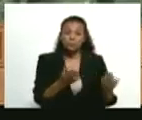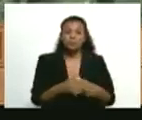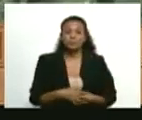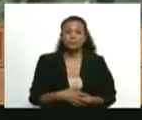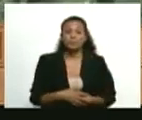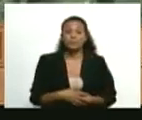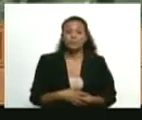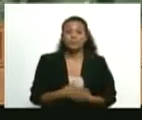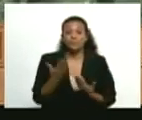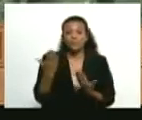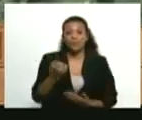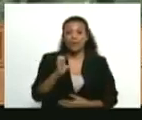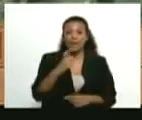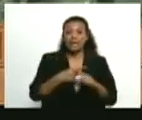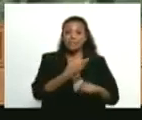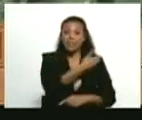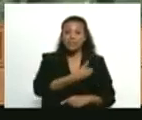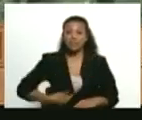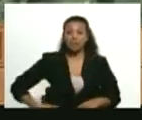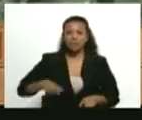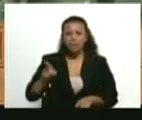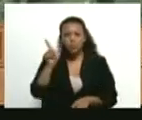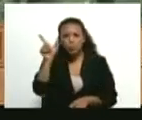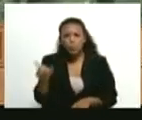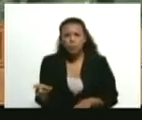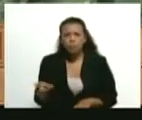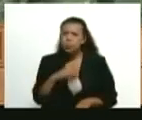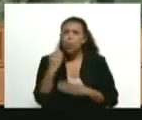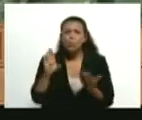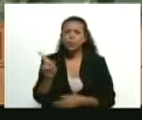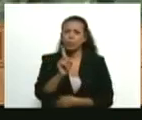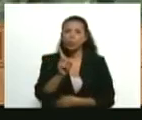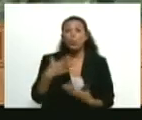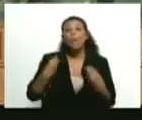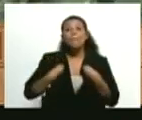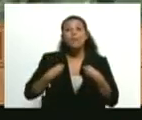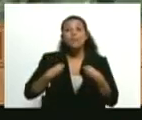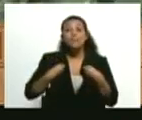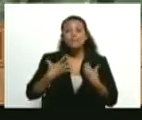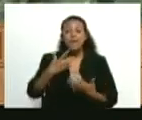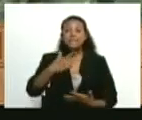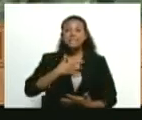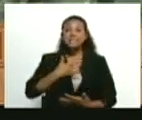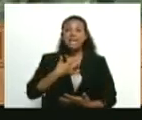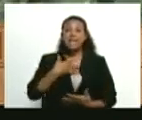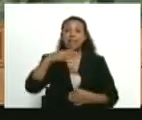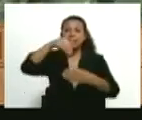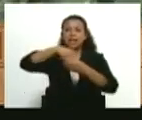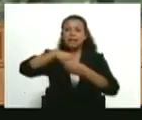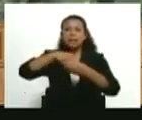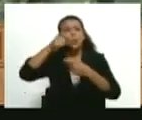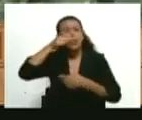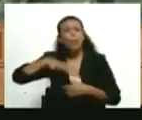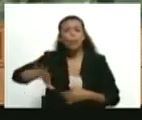Allende, tú vives, Allende, en tu pueblo chileno, rebelde y